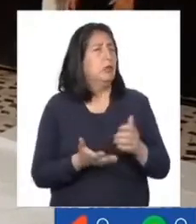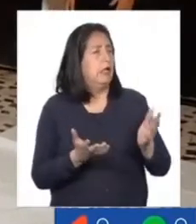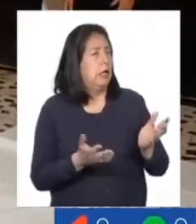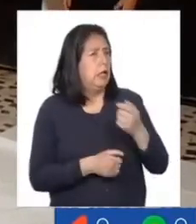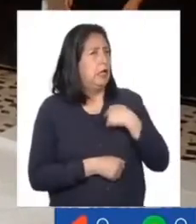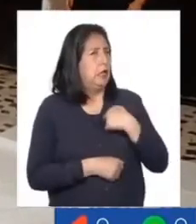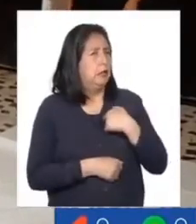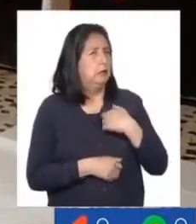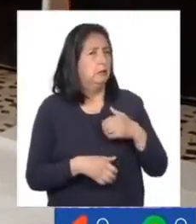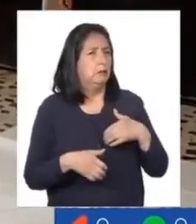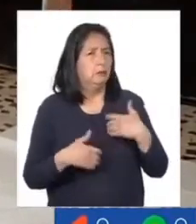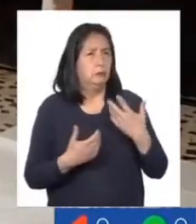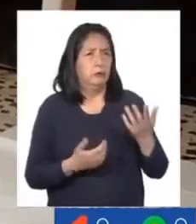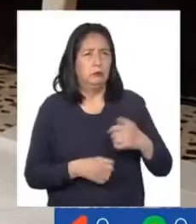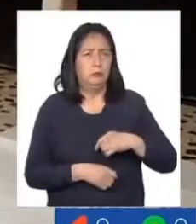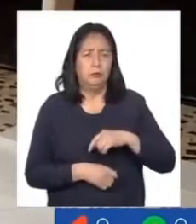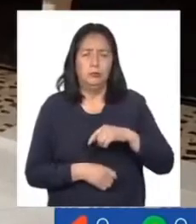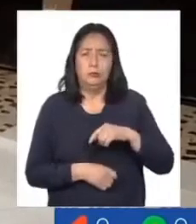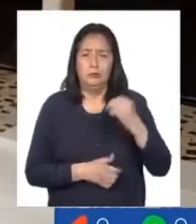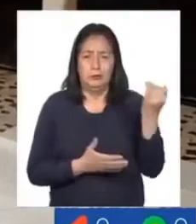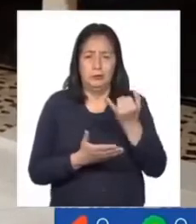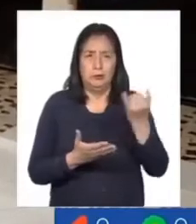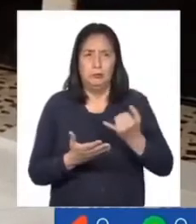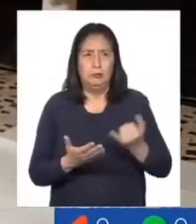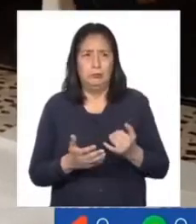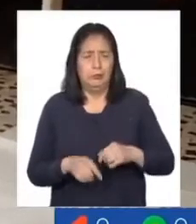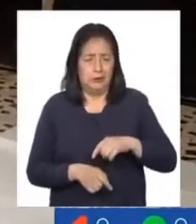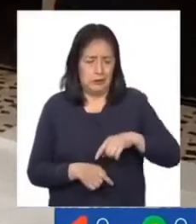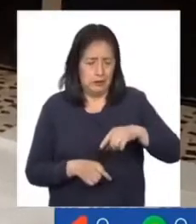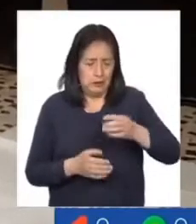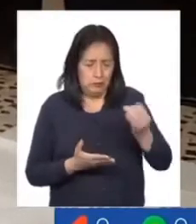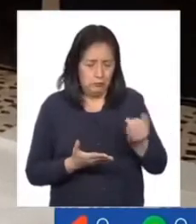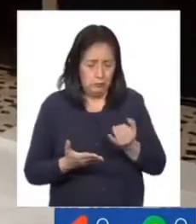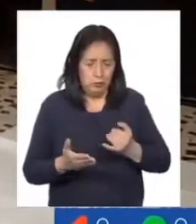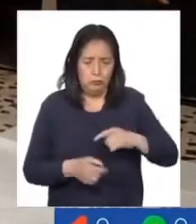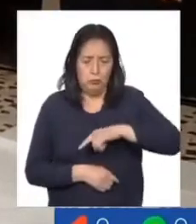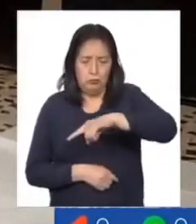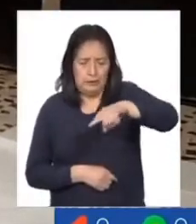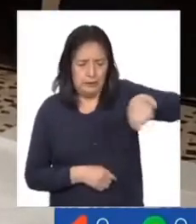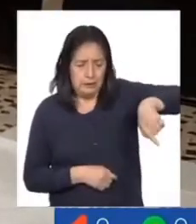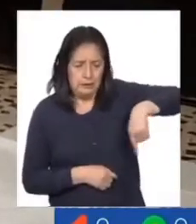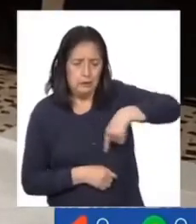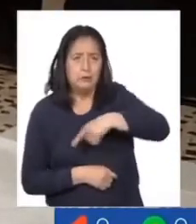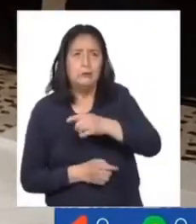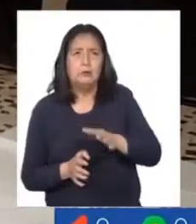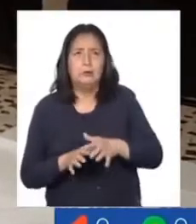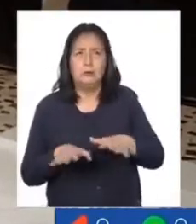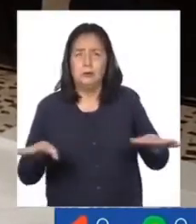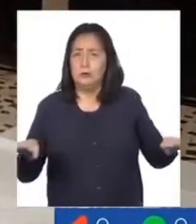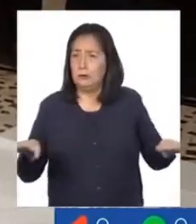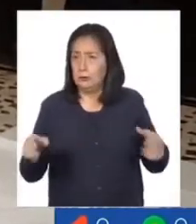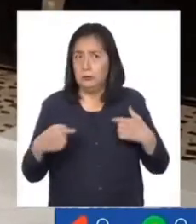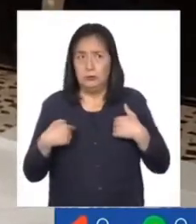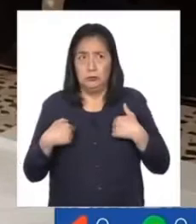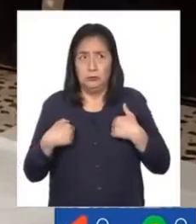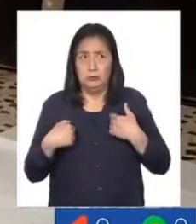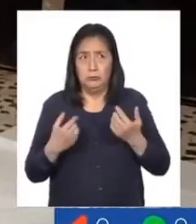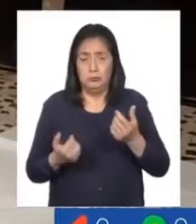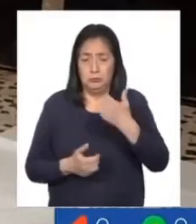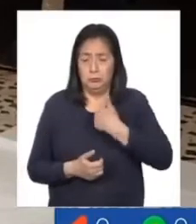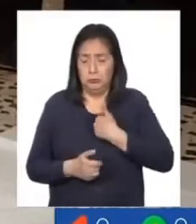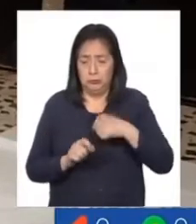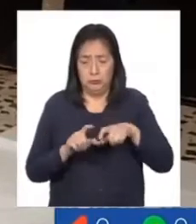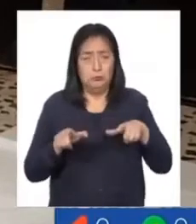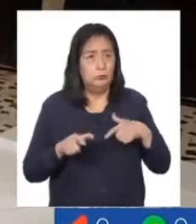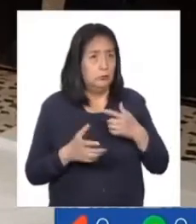Entonces, ¿podríamos dibujar un círculo alrededor de la silueta tomando en cuenta el tamaño del círculo, que sea el tamaño de